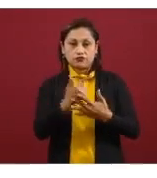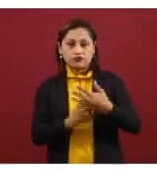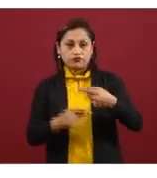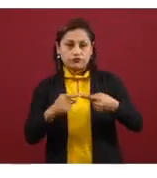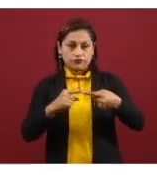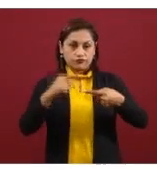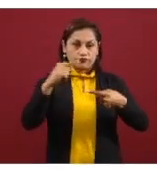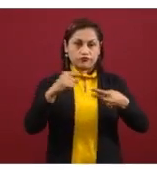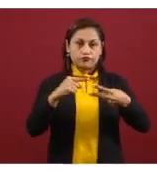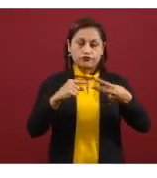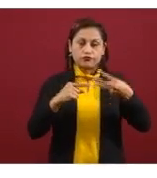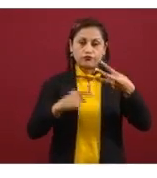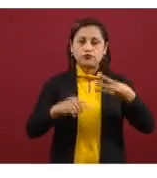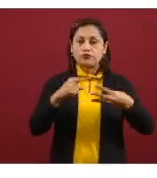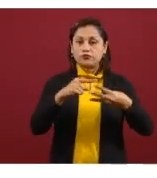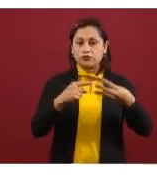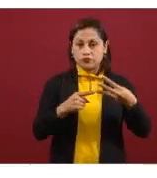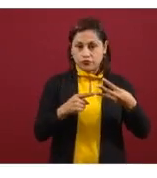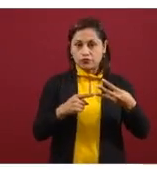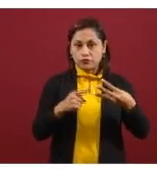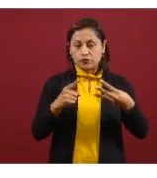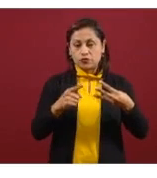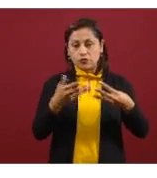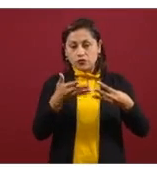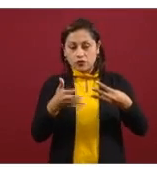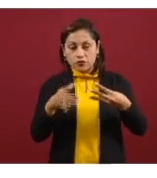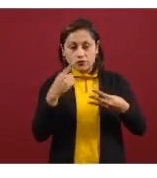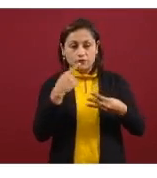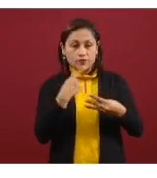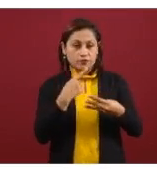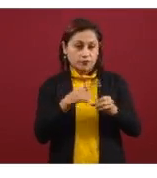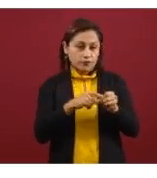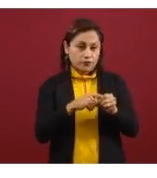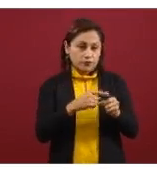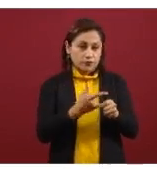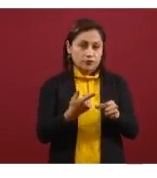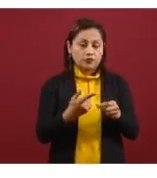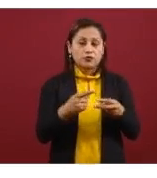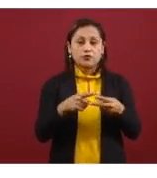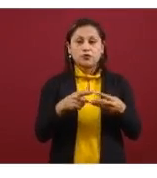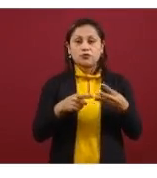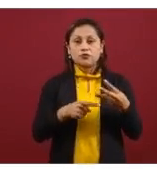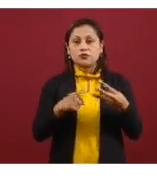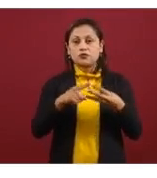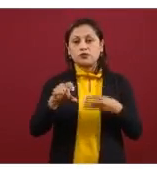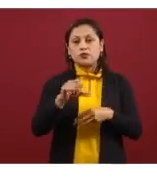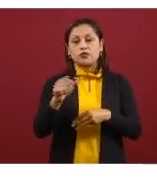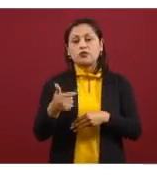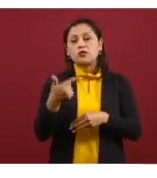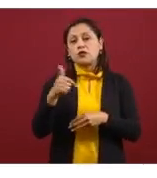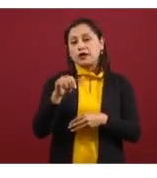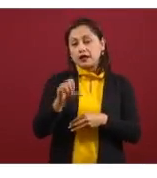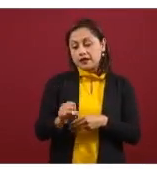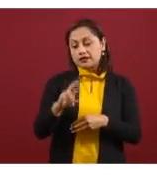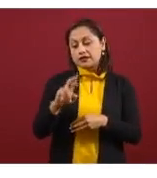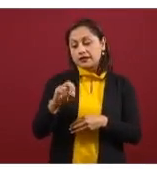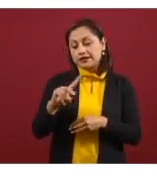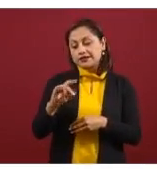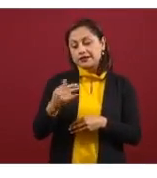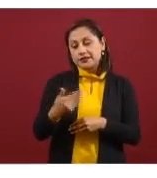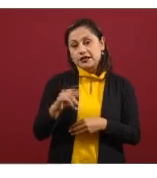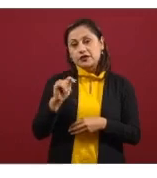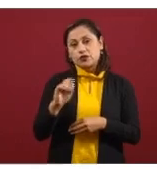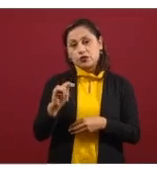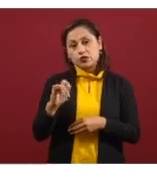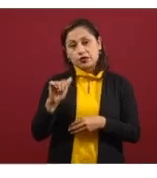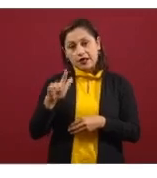como veremos en un rato, poco honroso. Y Orsan, Lagaz, Rendichicas y Total, que por cierto, Rendichicas